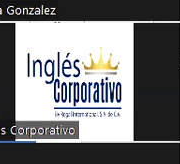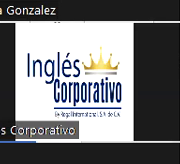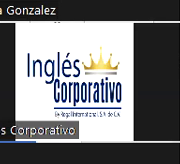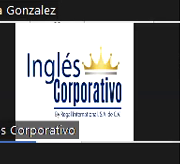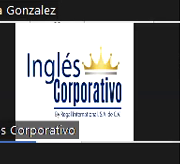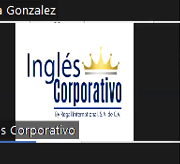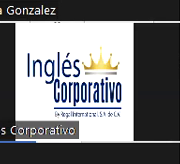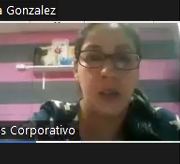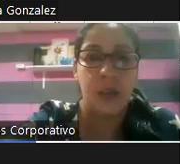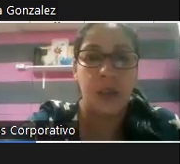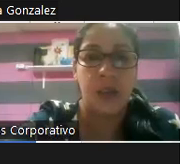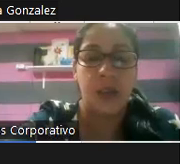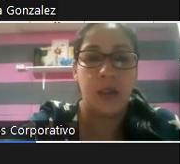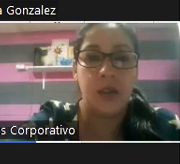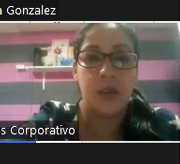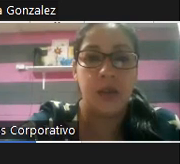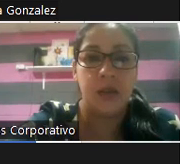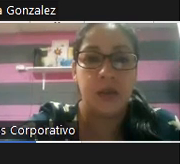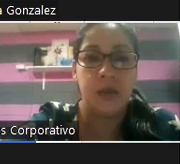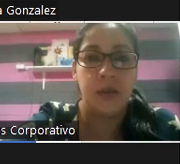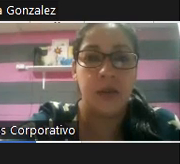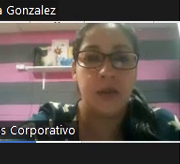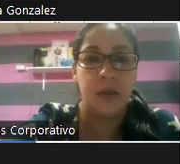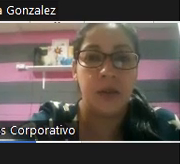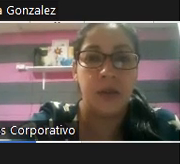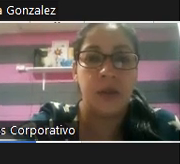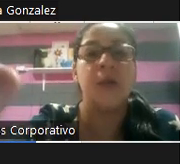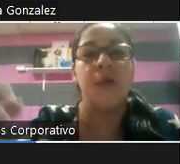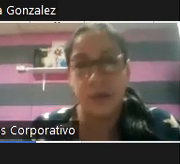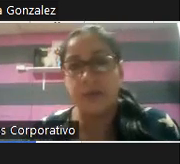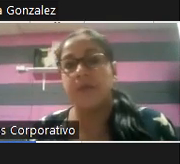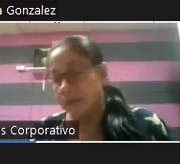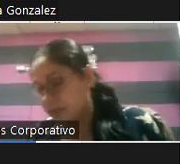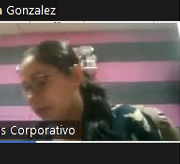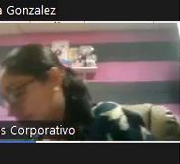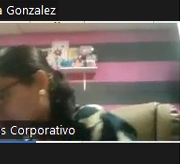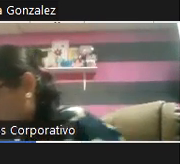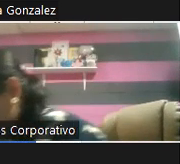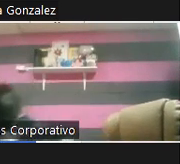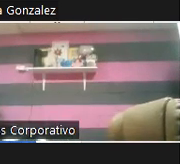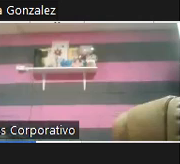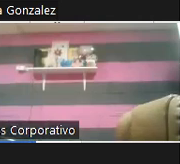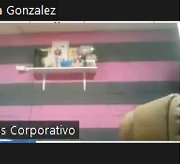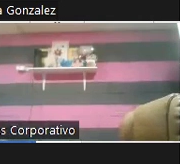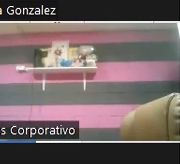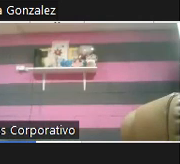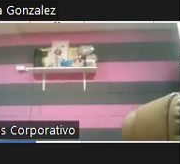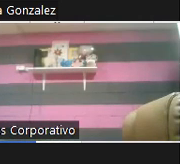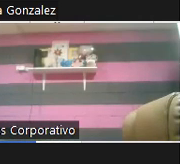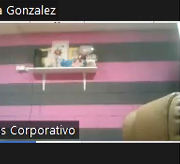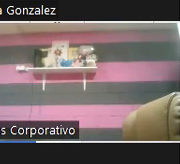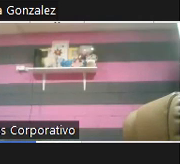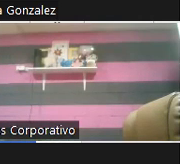como analizando y dándome cuenta a profundidad Cuál es la importancia de esto dentro de de la segmentación